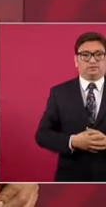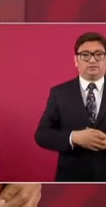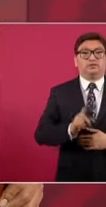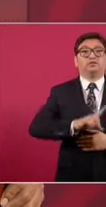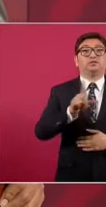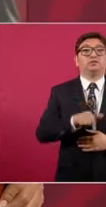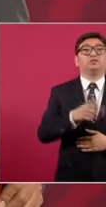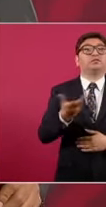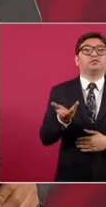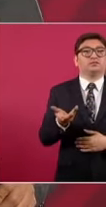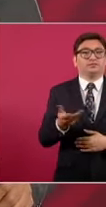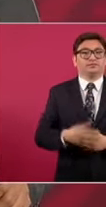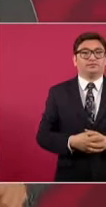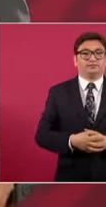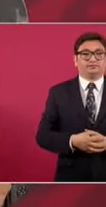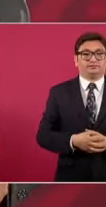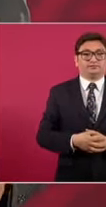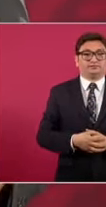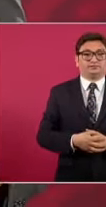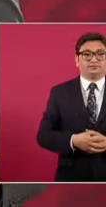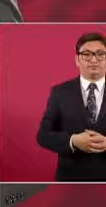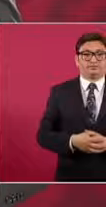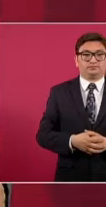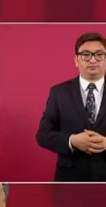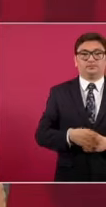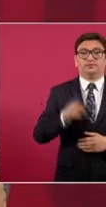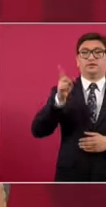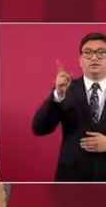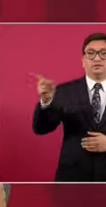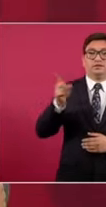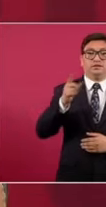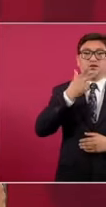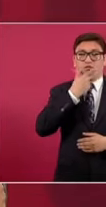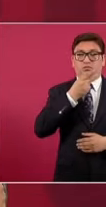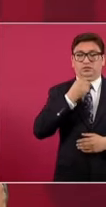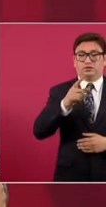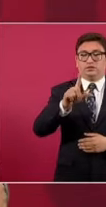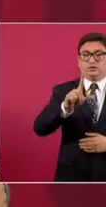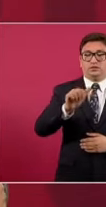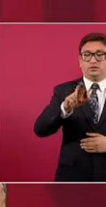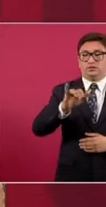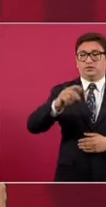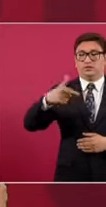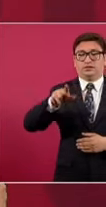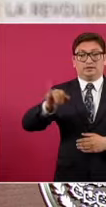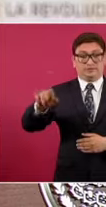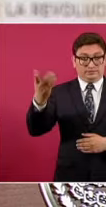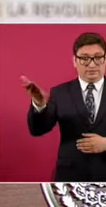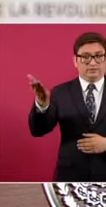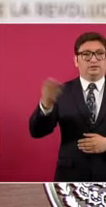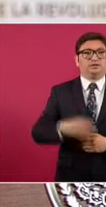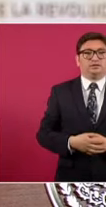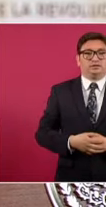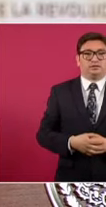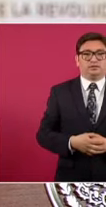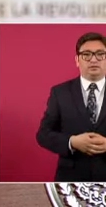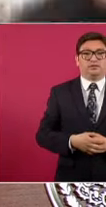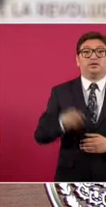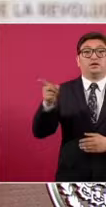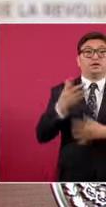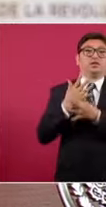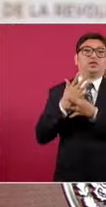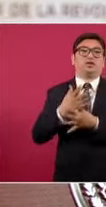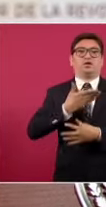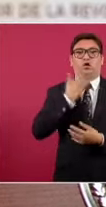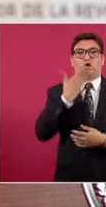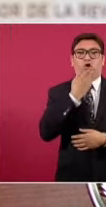Luego se atribuye a este señor Larraqui, a Larraqui, la frase